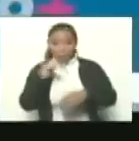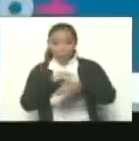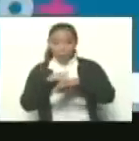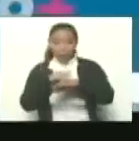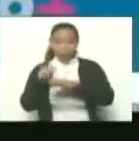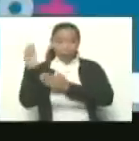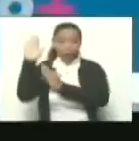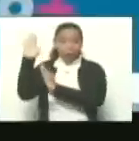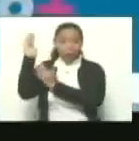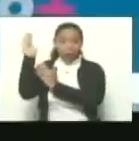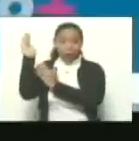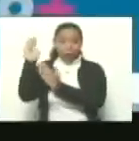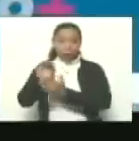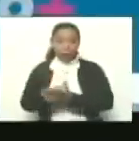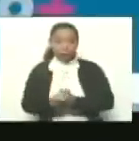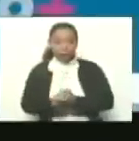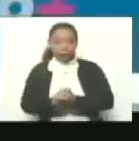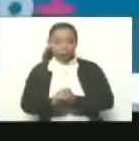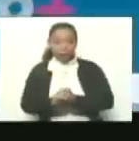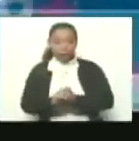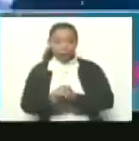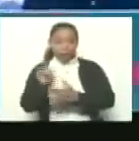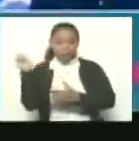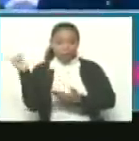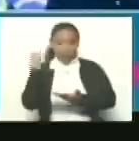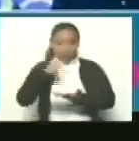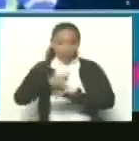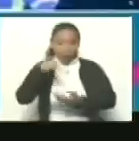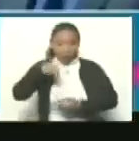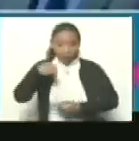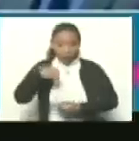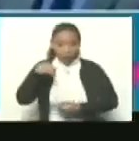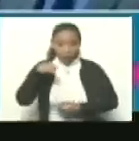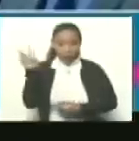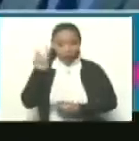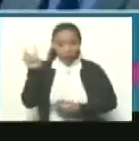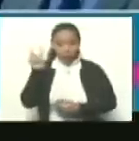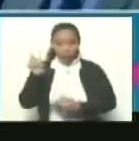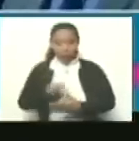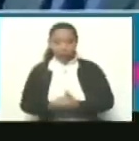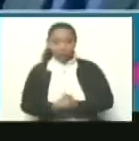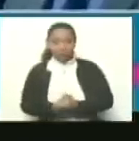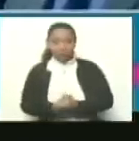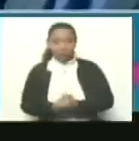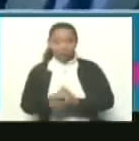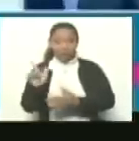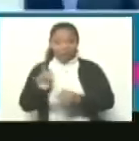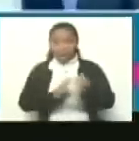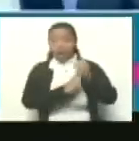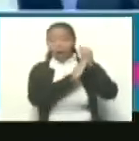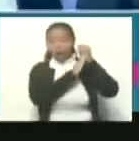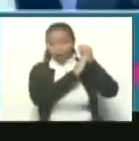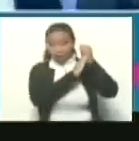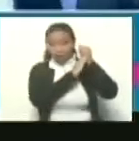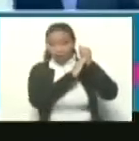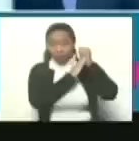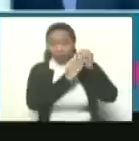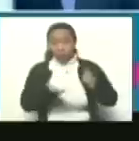Barbados, Mia Amor Motley, bueno, una lideresa del